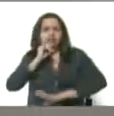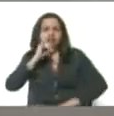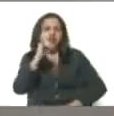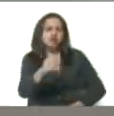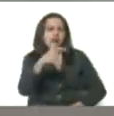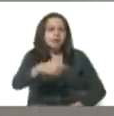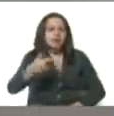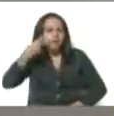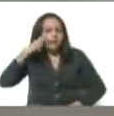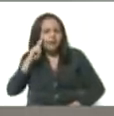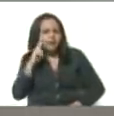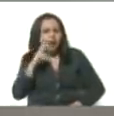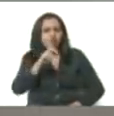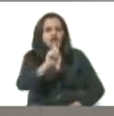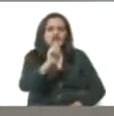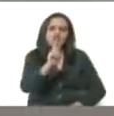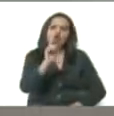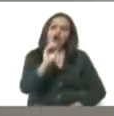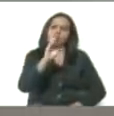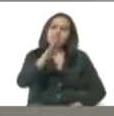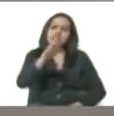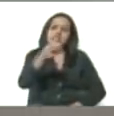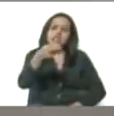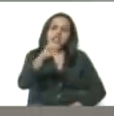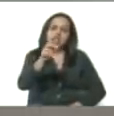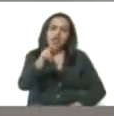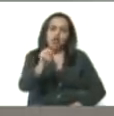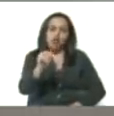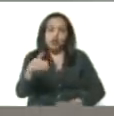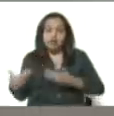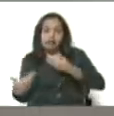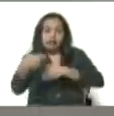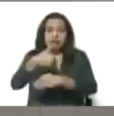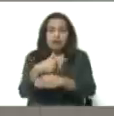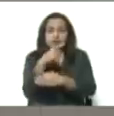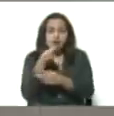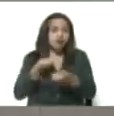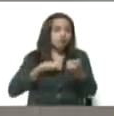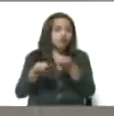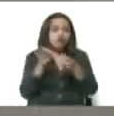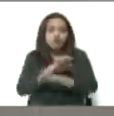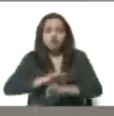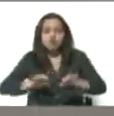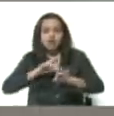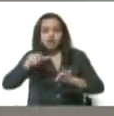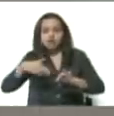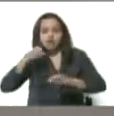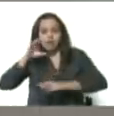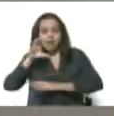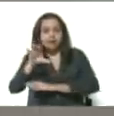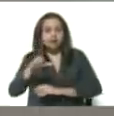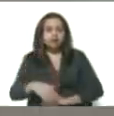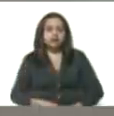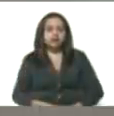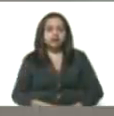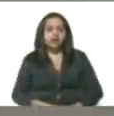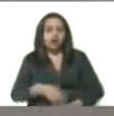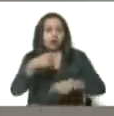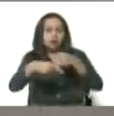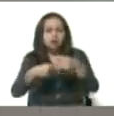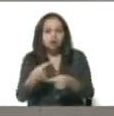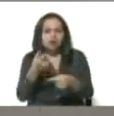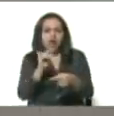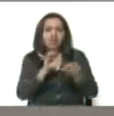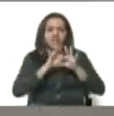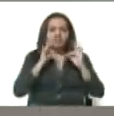al trochero que está ingresando sin ningún tipo de control a nuestro país, afectando a su